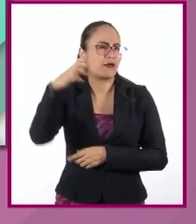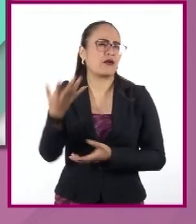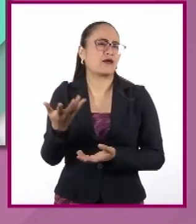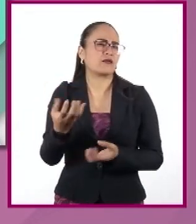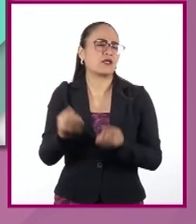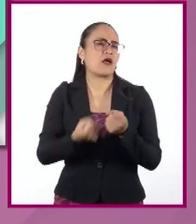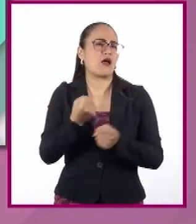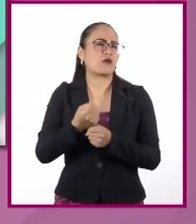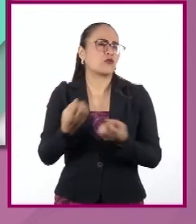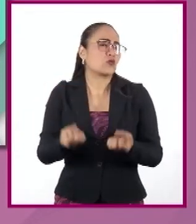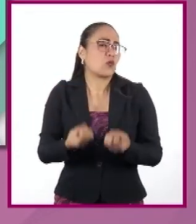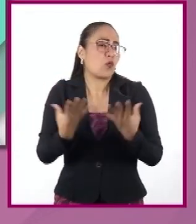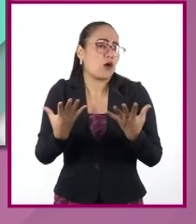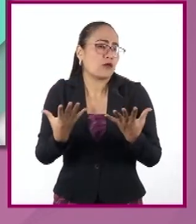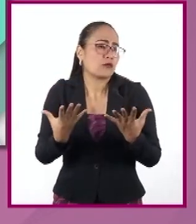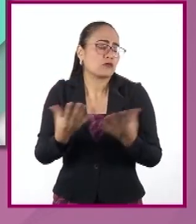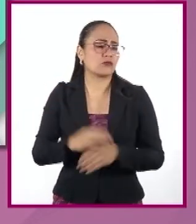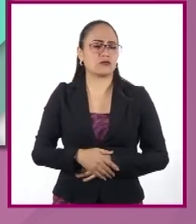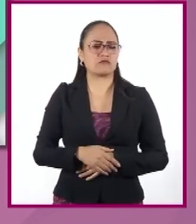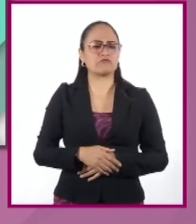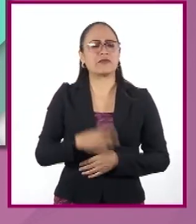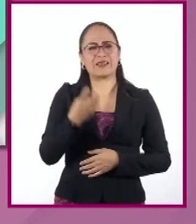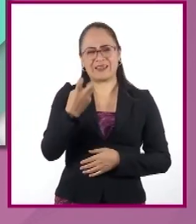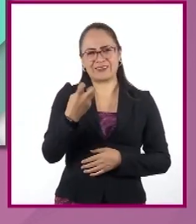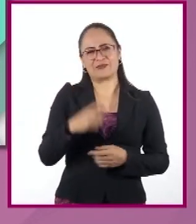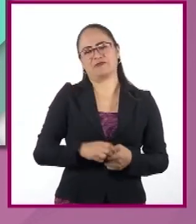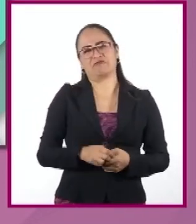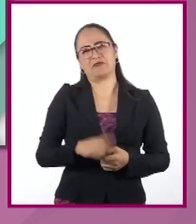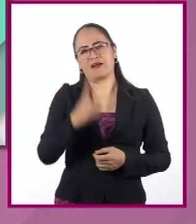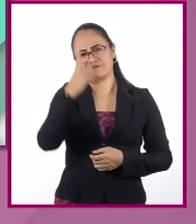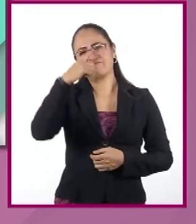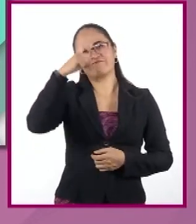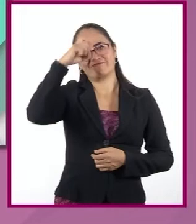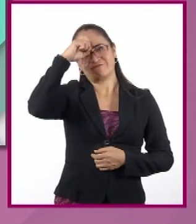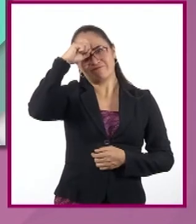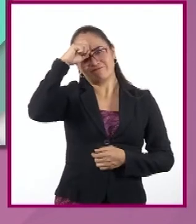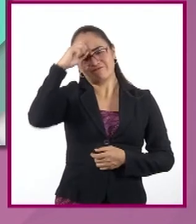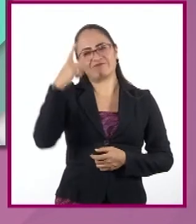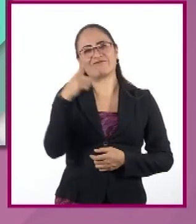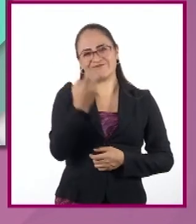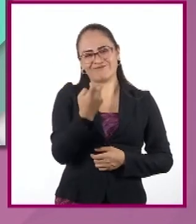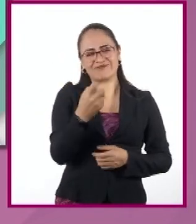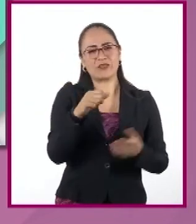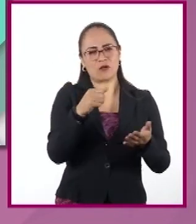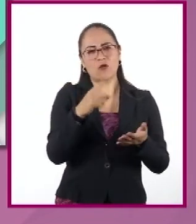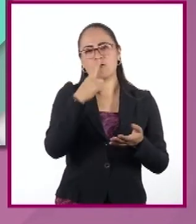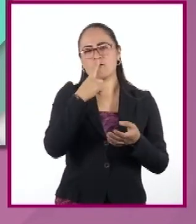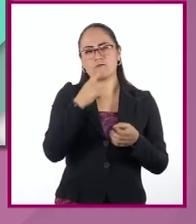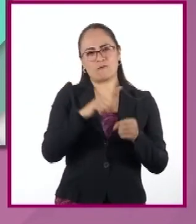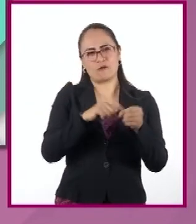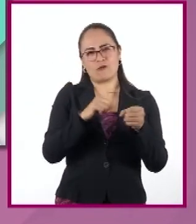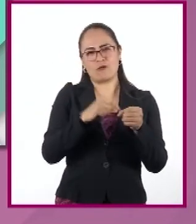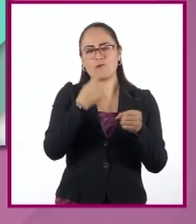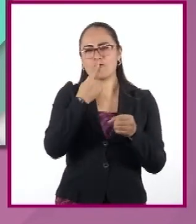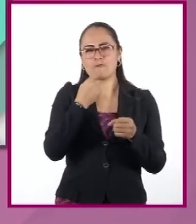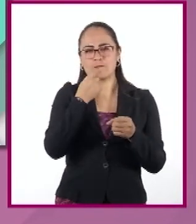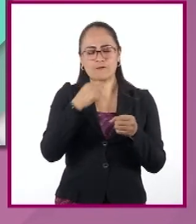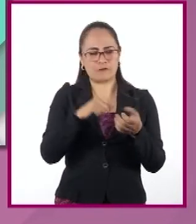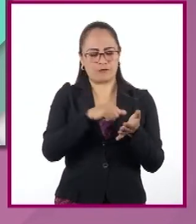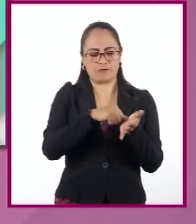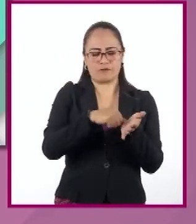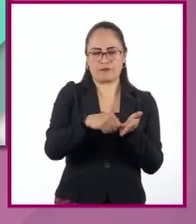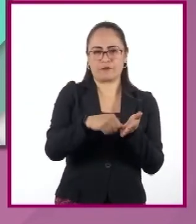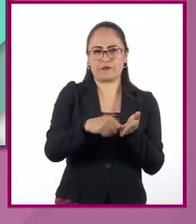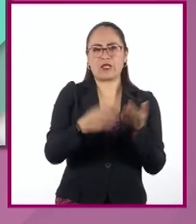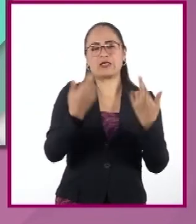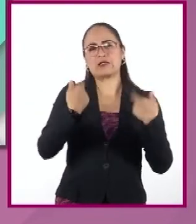podemos identificar una incógnita, por lo que se subraya con color rojo, la cual la podemos representar con